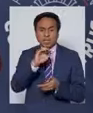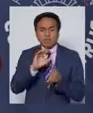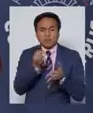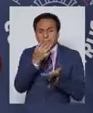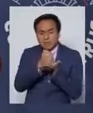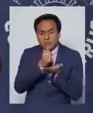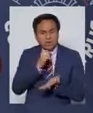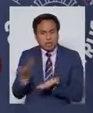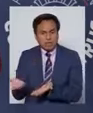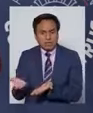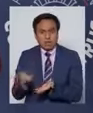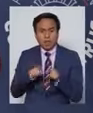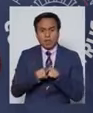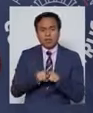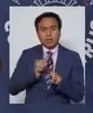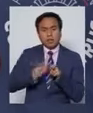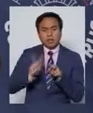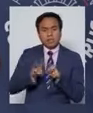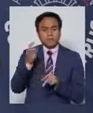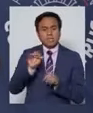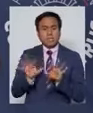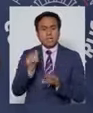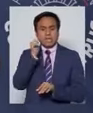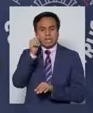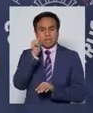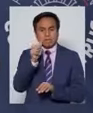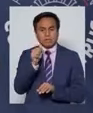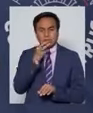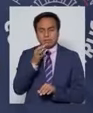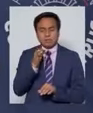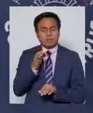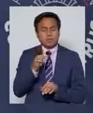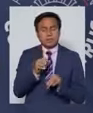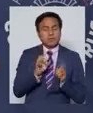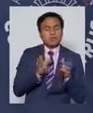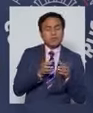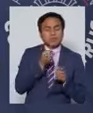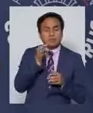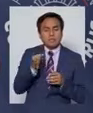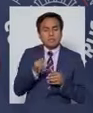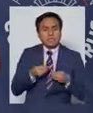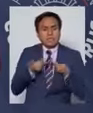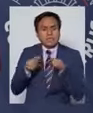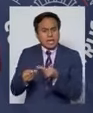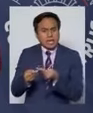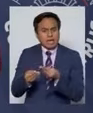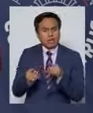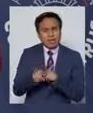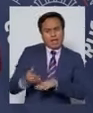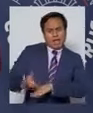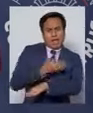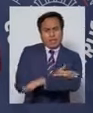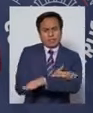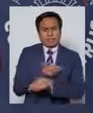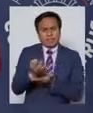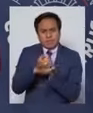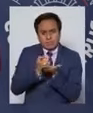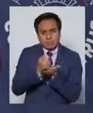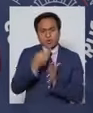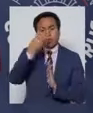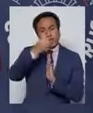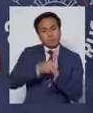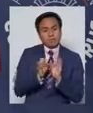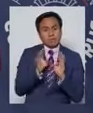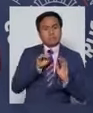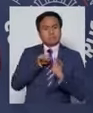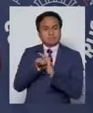quienes se le ha entregado terapia solo para 10 días, cuando ONU-SIDA recomienda proporcionar el tratamiento anticipadamente, incluso para 3 meses